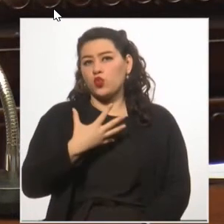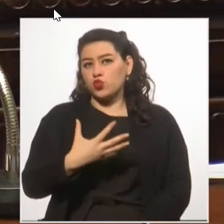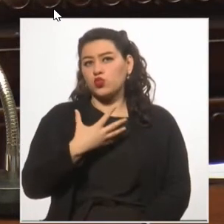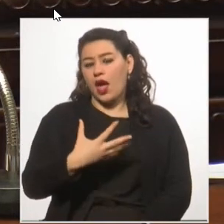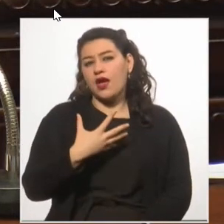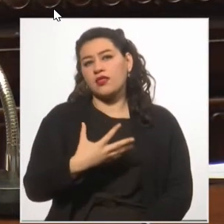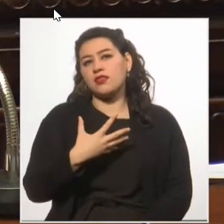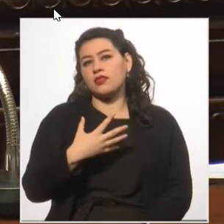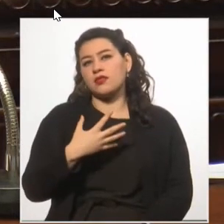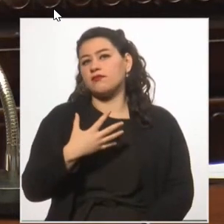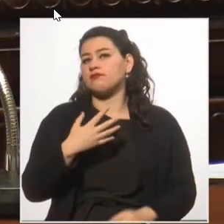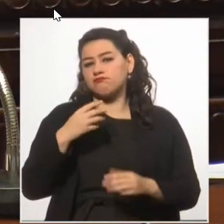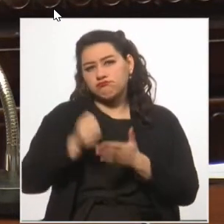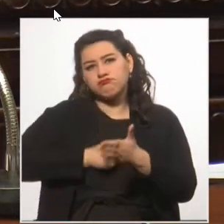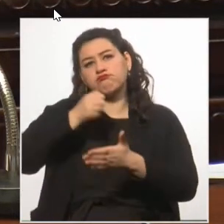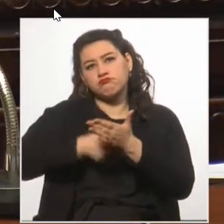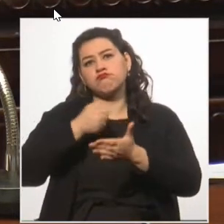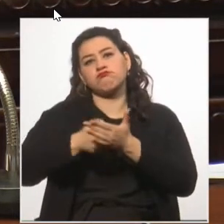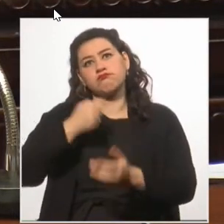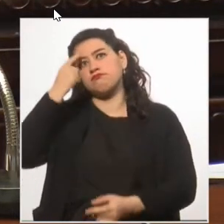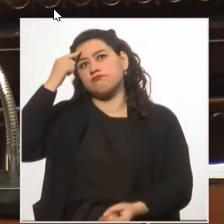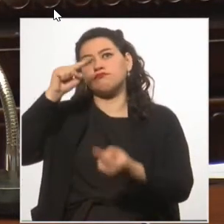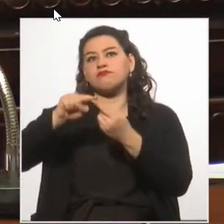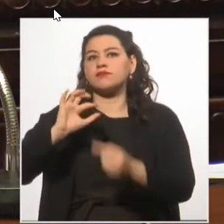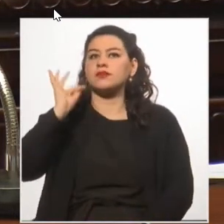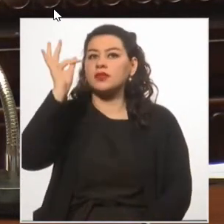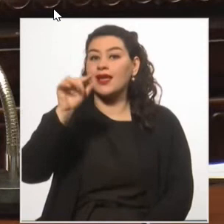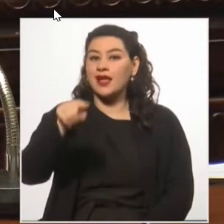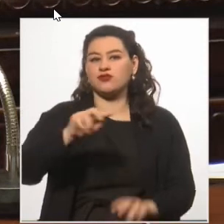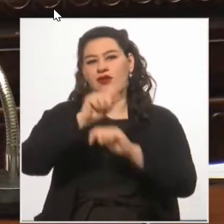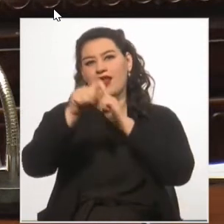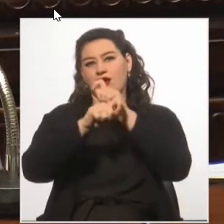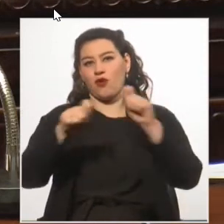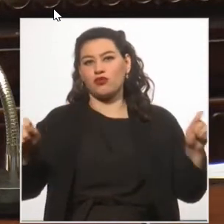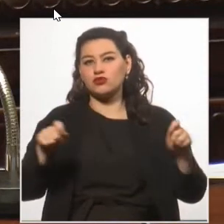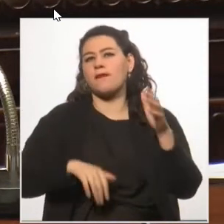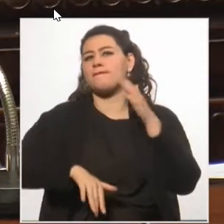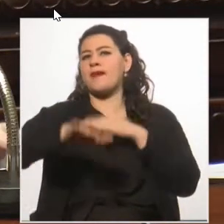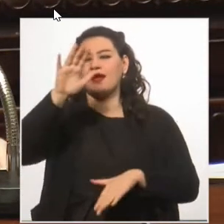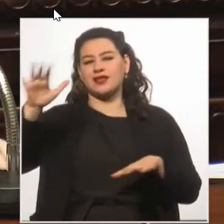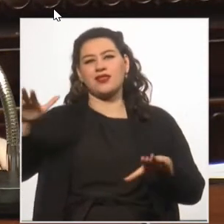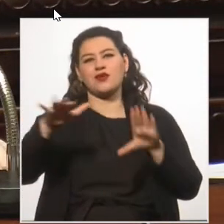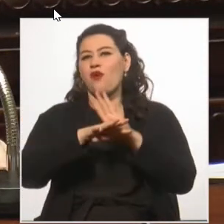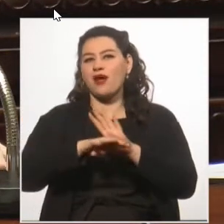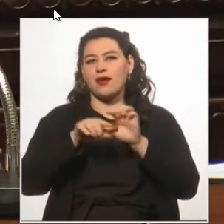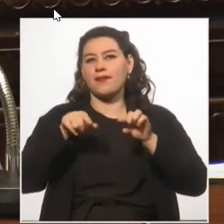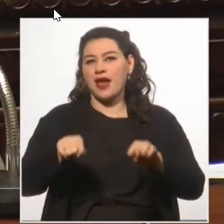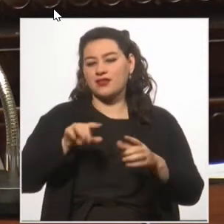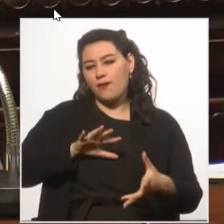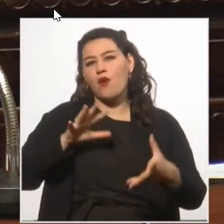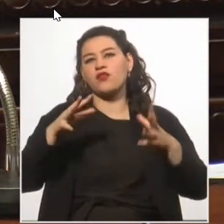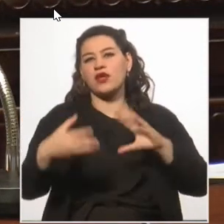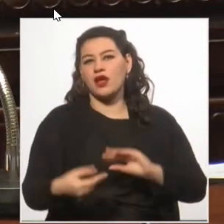culto perseverante del porvenir. Es la conclusión más adecuada para este